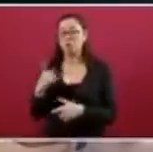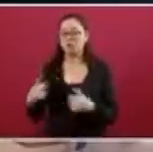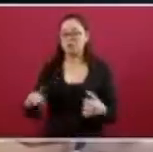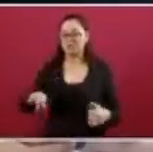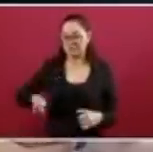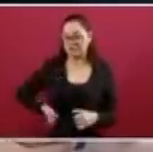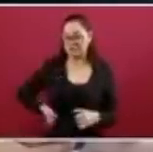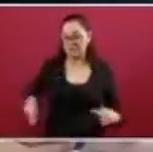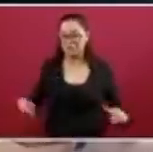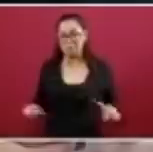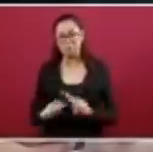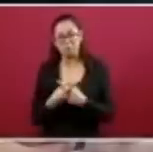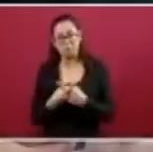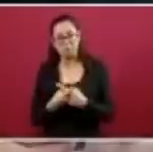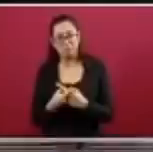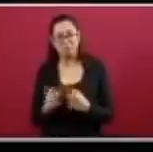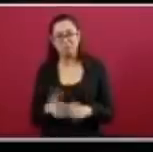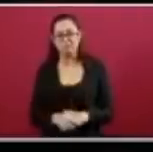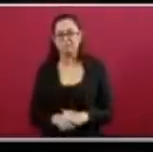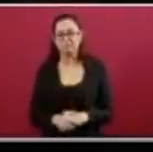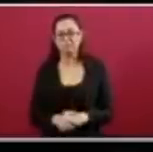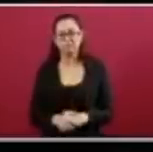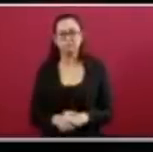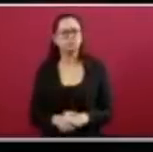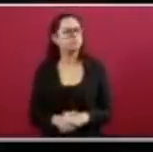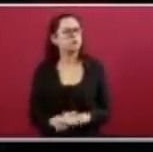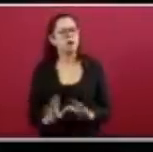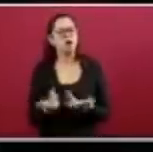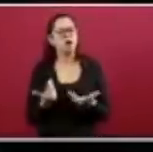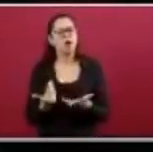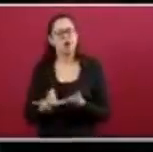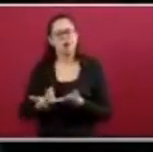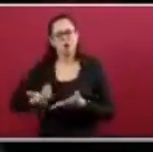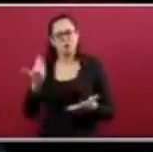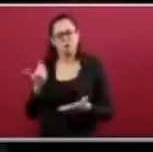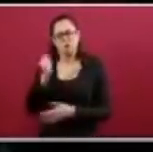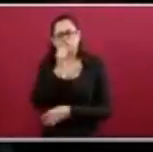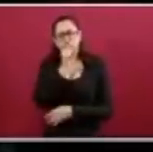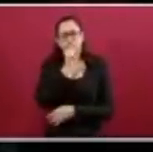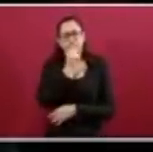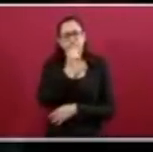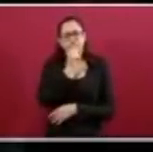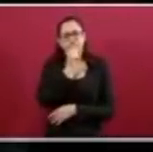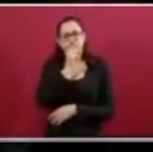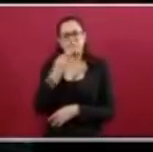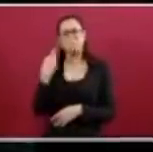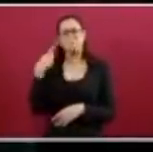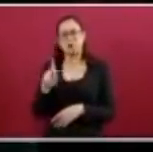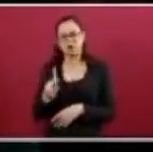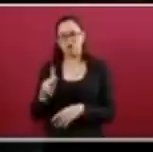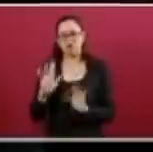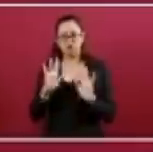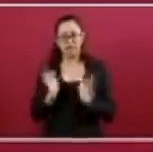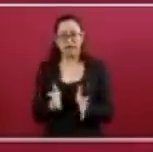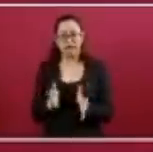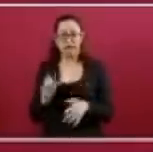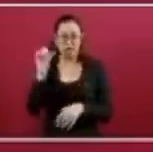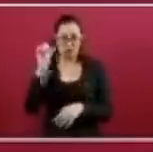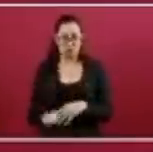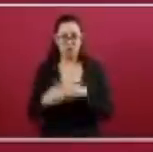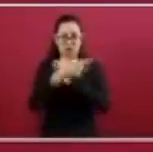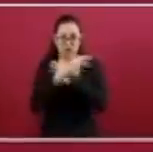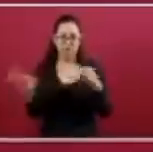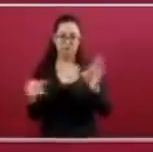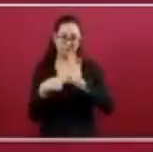de interés. Gracias. No se había presentado nada, pero ahora, como ya se dio a conocer, pues se va a dar